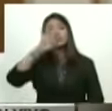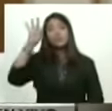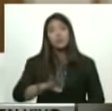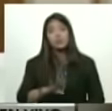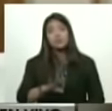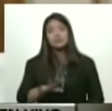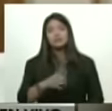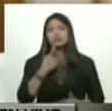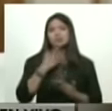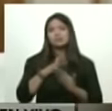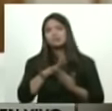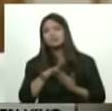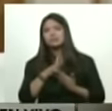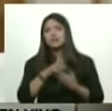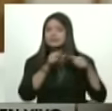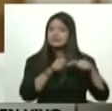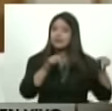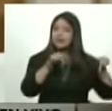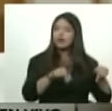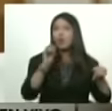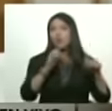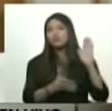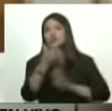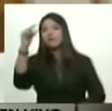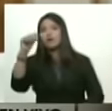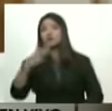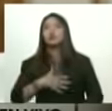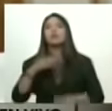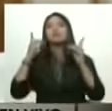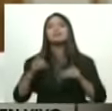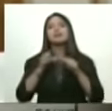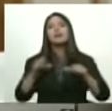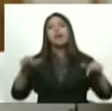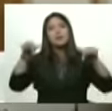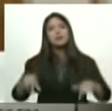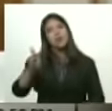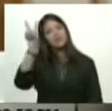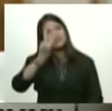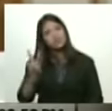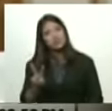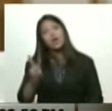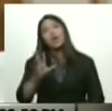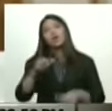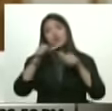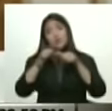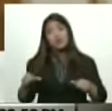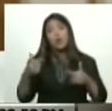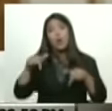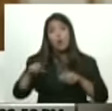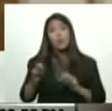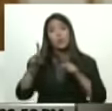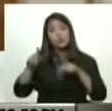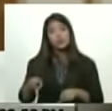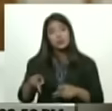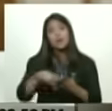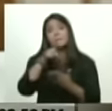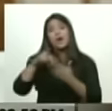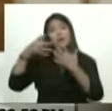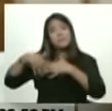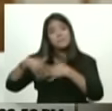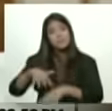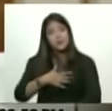las disyuntivas de que si se va o se queda, yo he decidido quedarme en el país y gracias que me quedé, tuve esta oportunidad de representar a mi